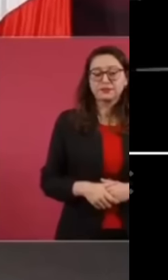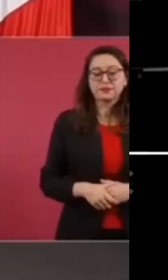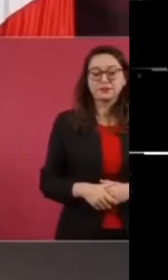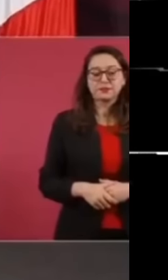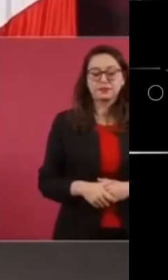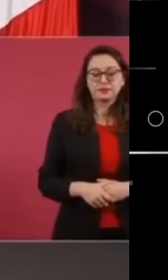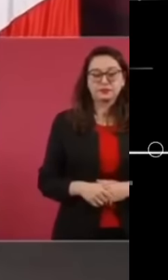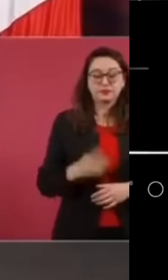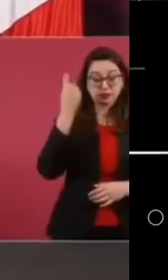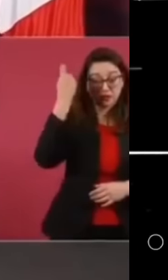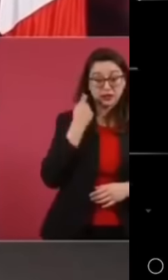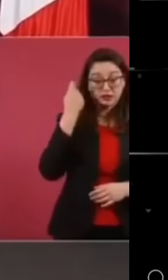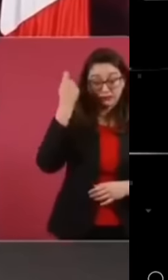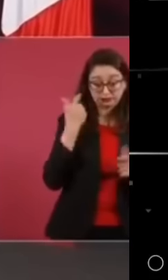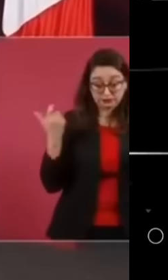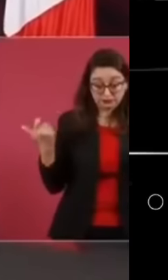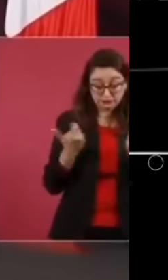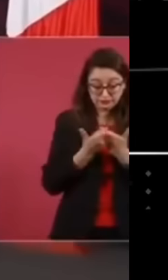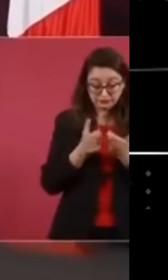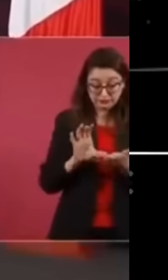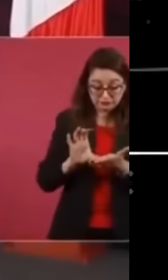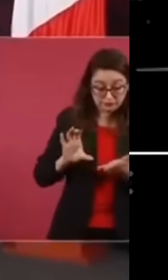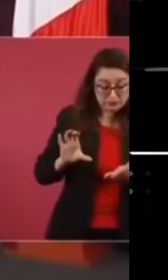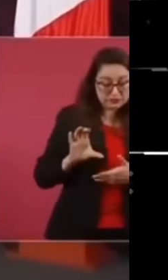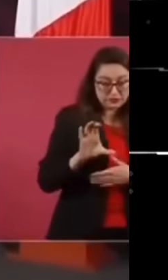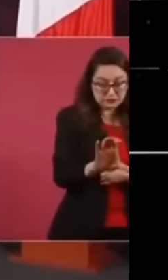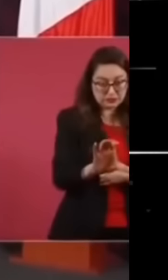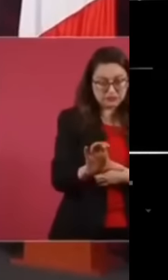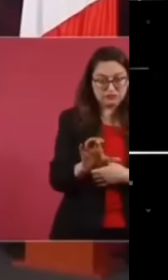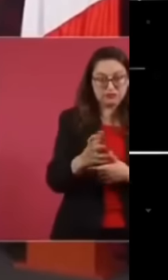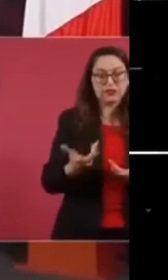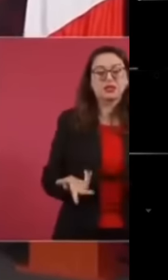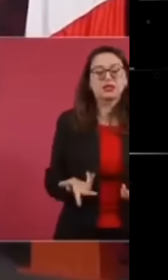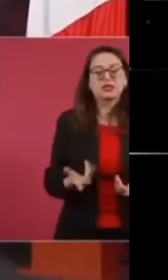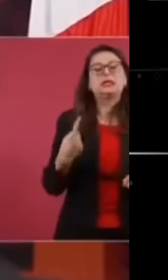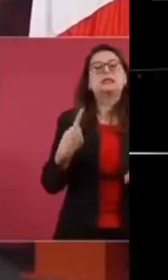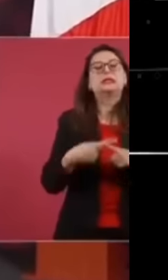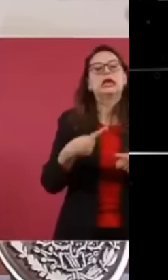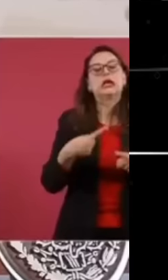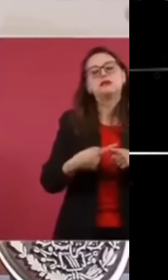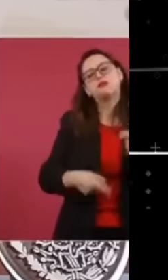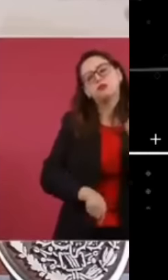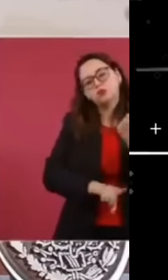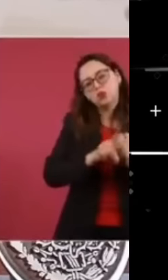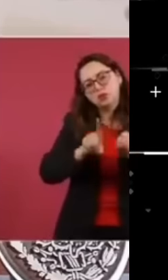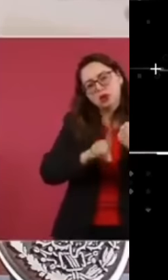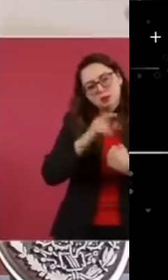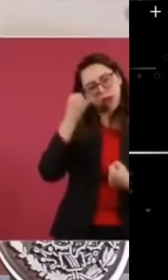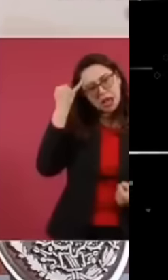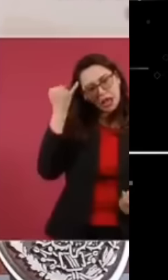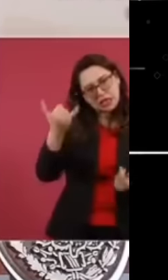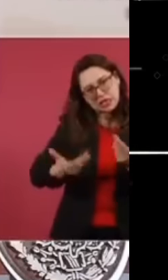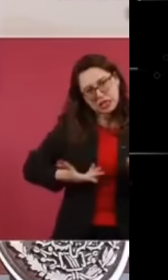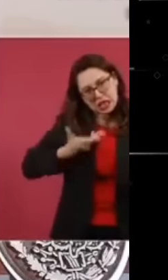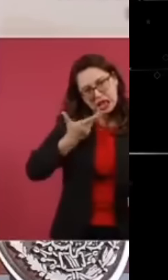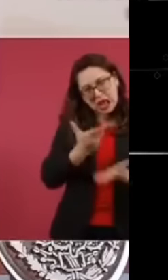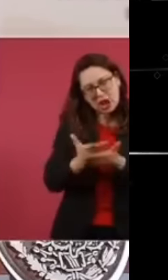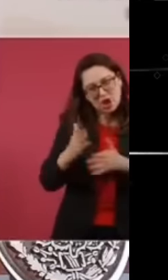para resolver el problema que dejó Cedillo